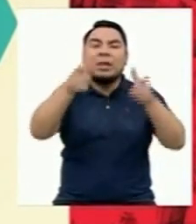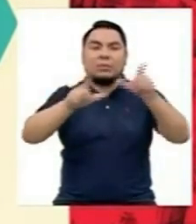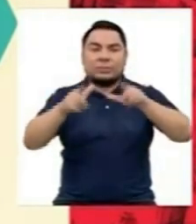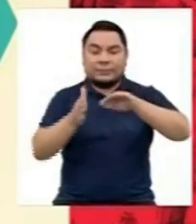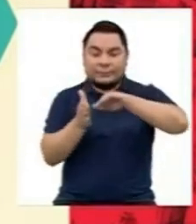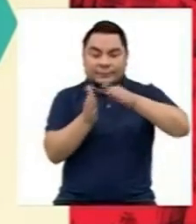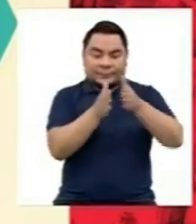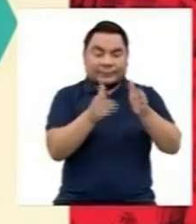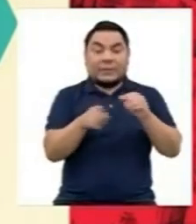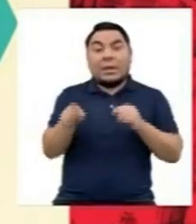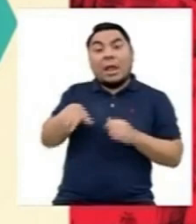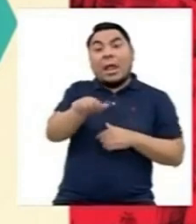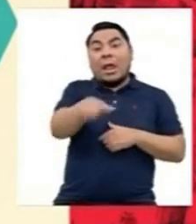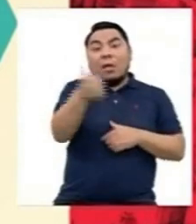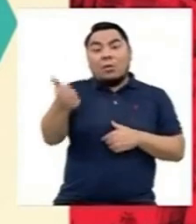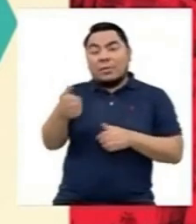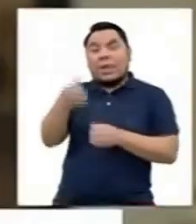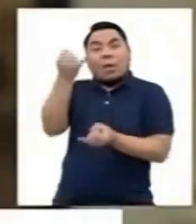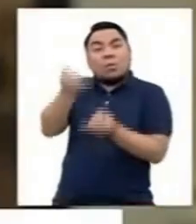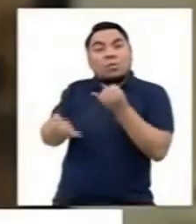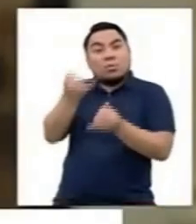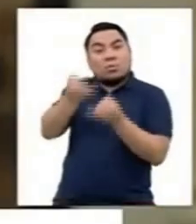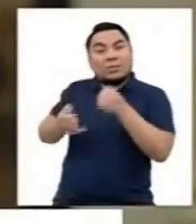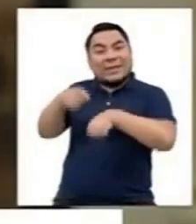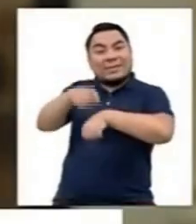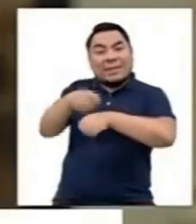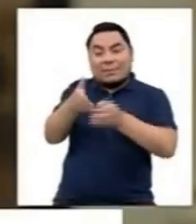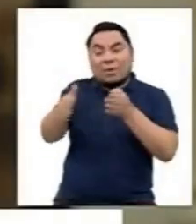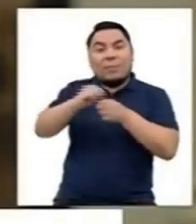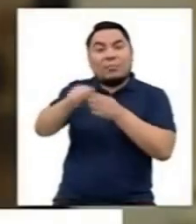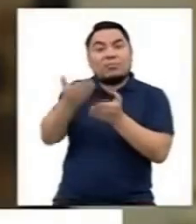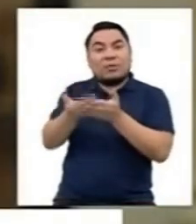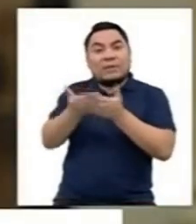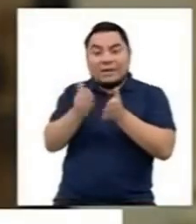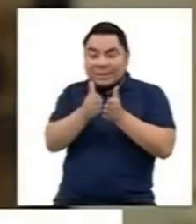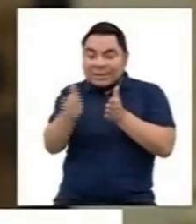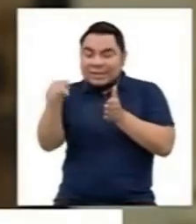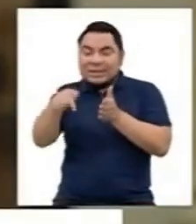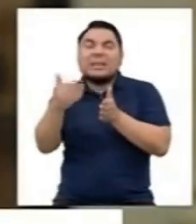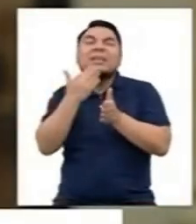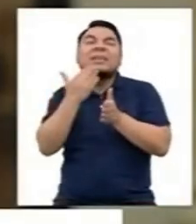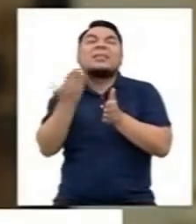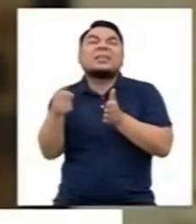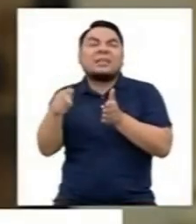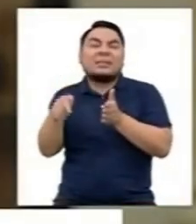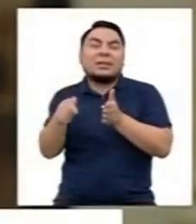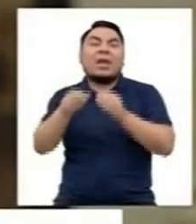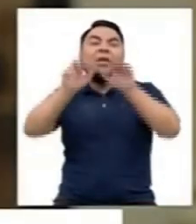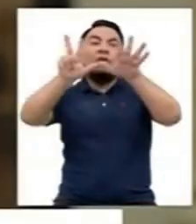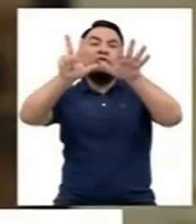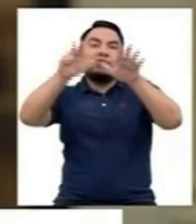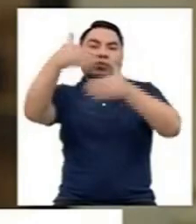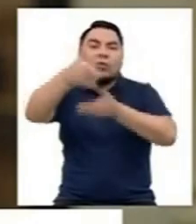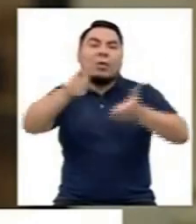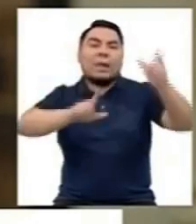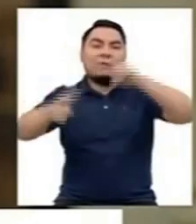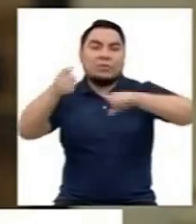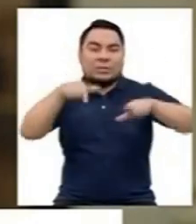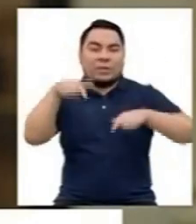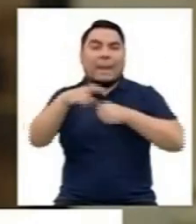laboratorios adquirirlo. Entonces, se hizo mención sobre todo el despliegue de las vacunas a nivel internacional. Se mencionó de